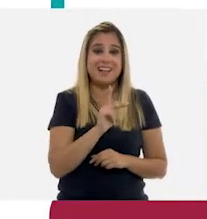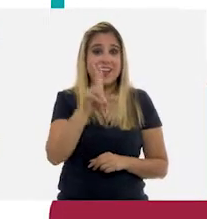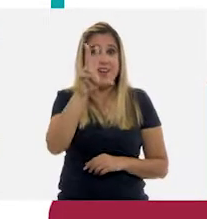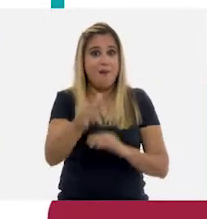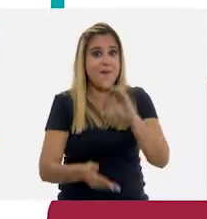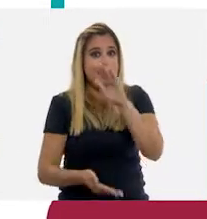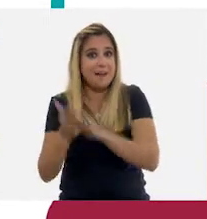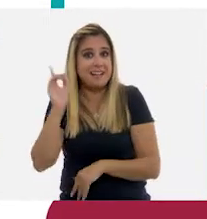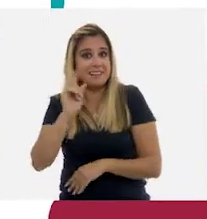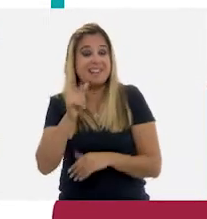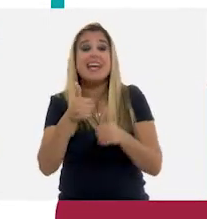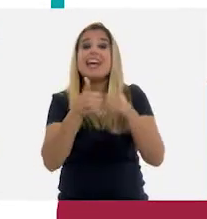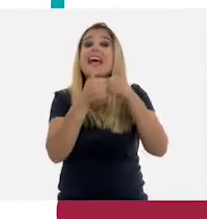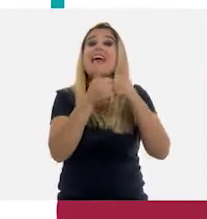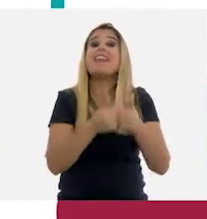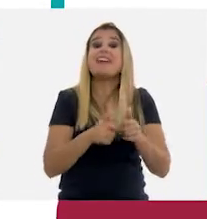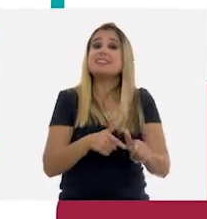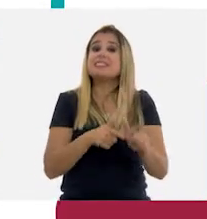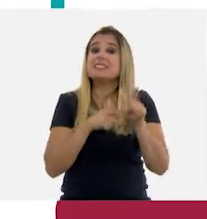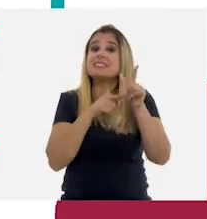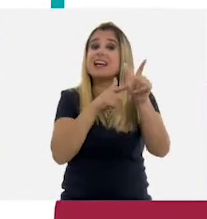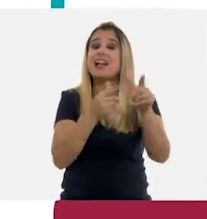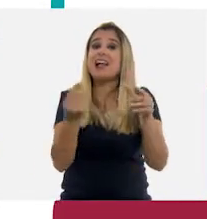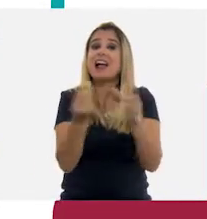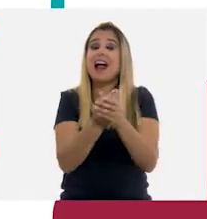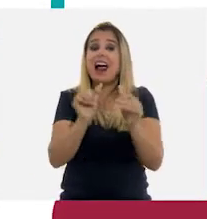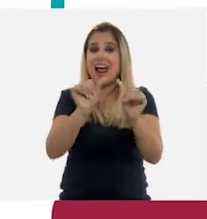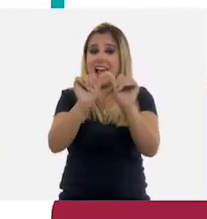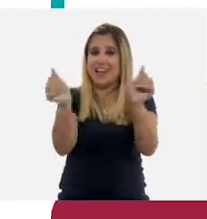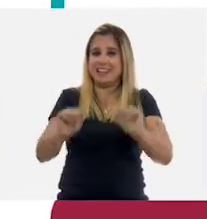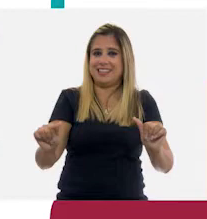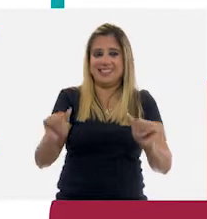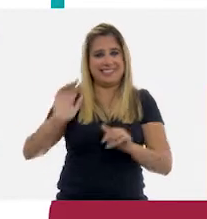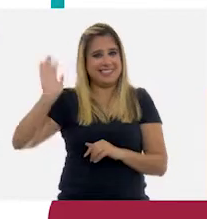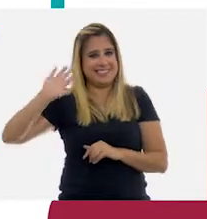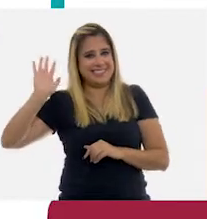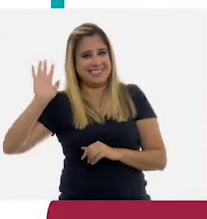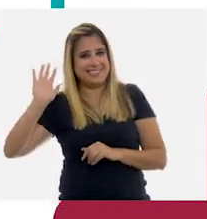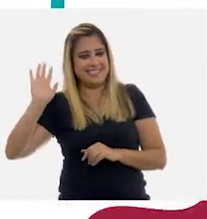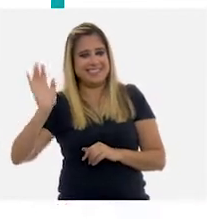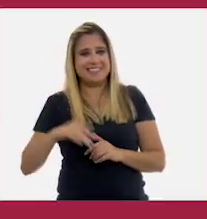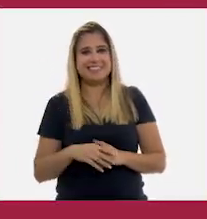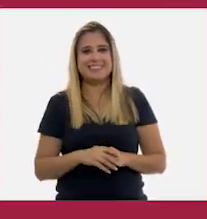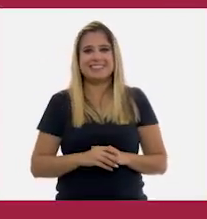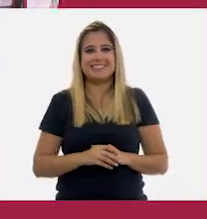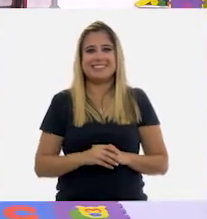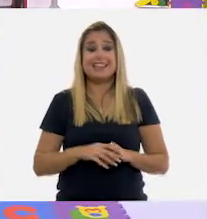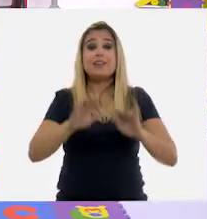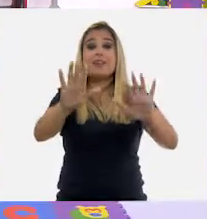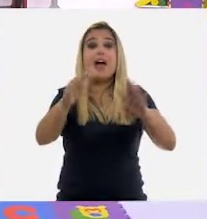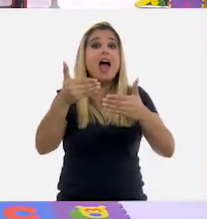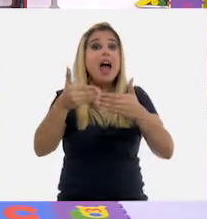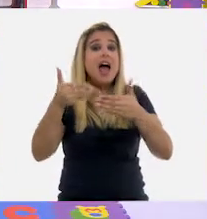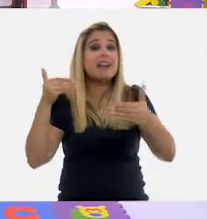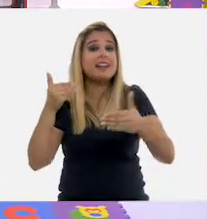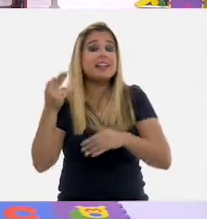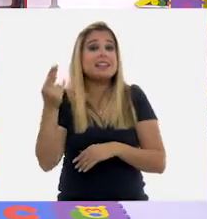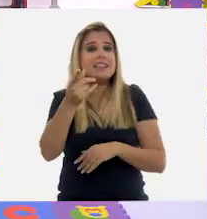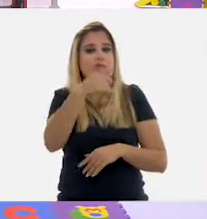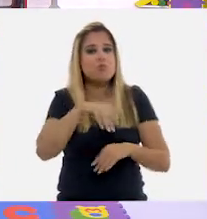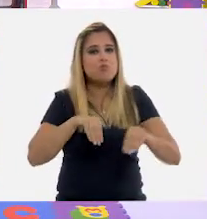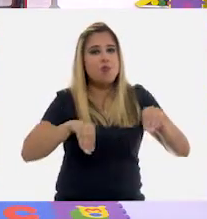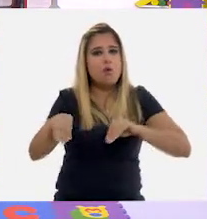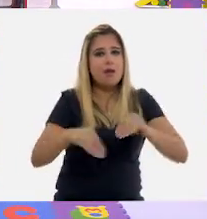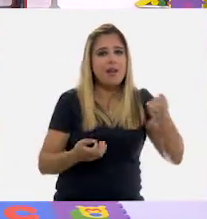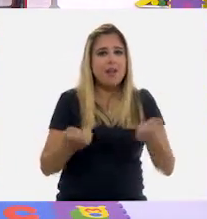se vayan, ¿eh? Quédense aquí porque continuamos con la clase de artes. ¡Adiós! Oigan, pero antes necesitamos